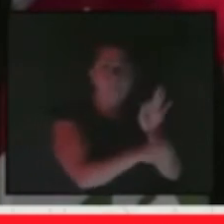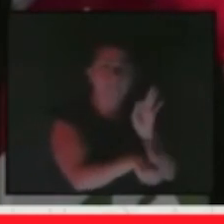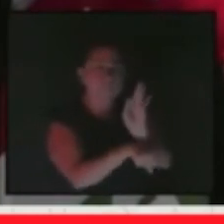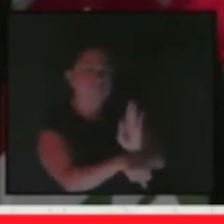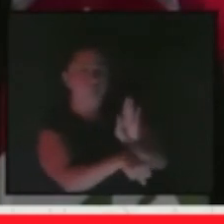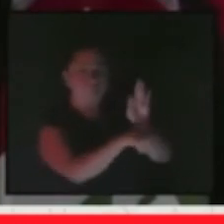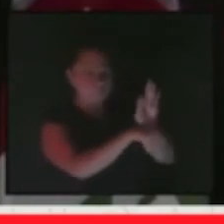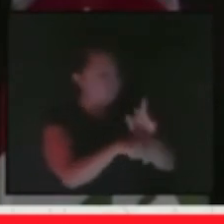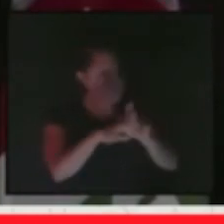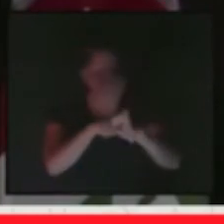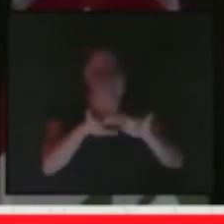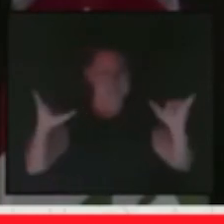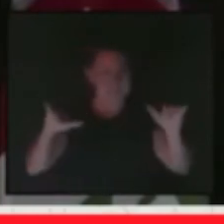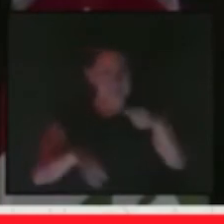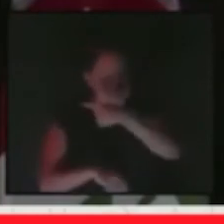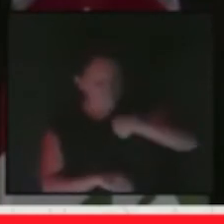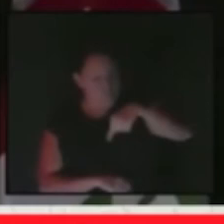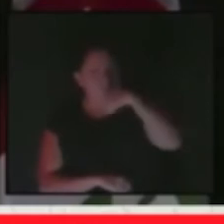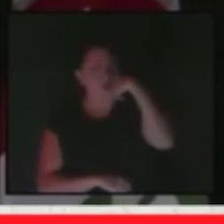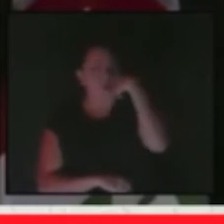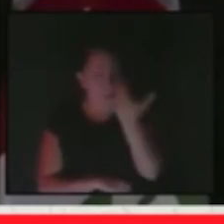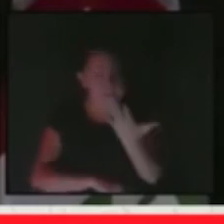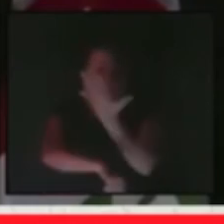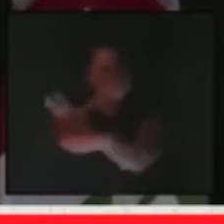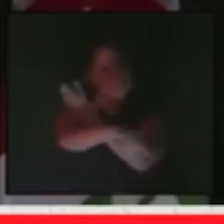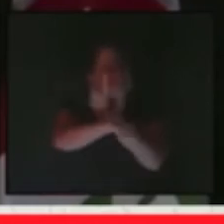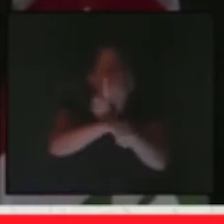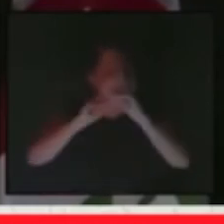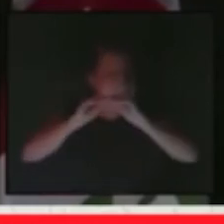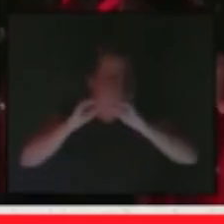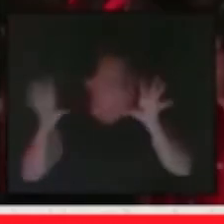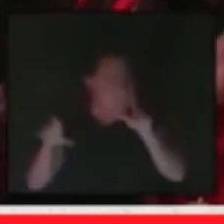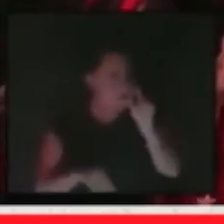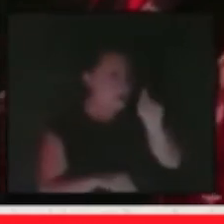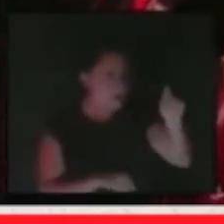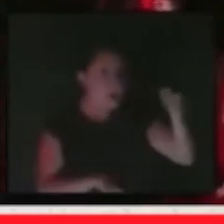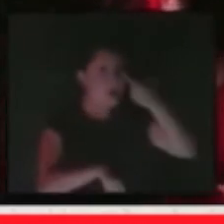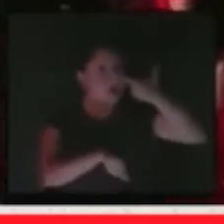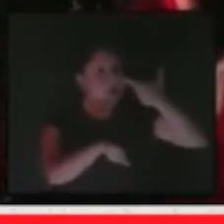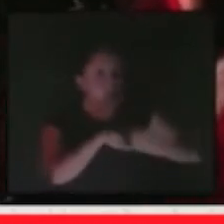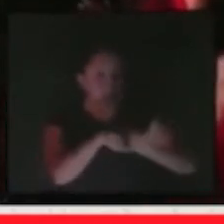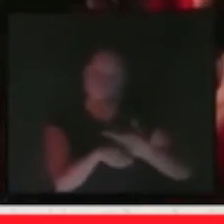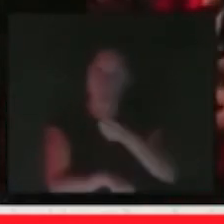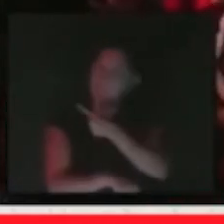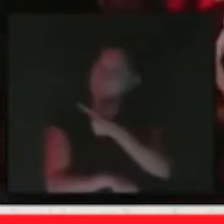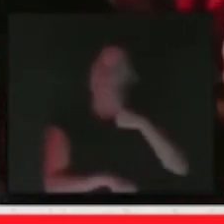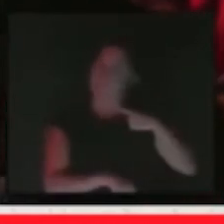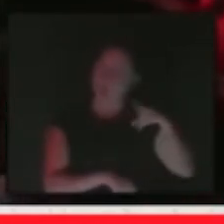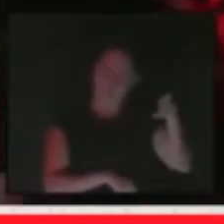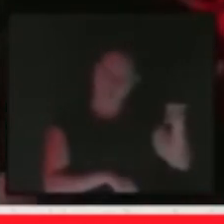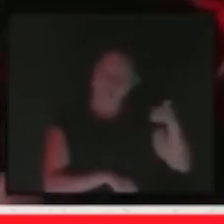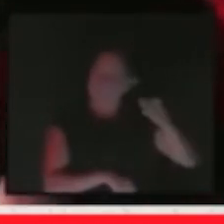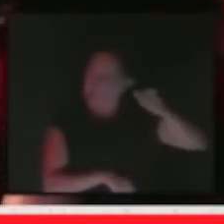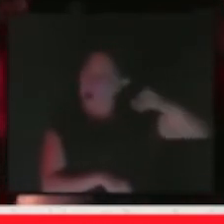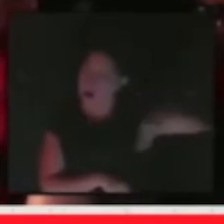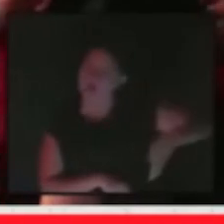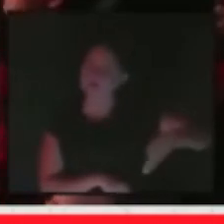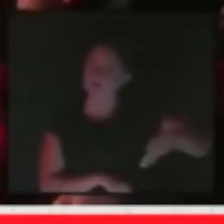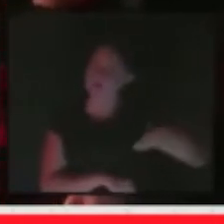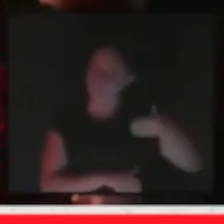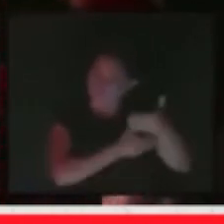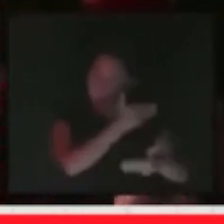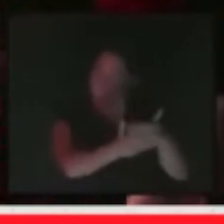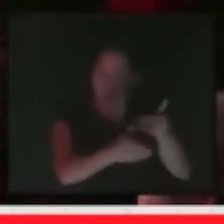convocar a que cumplan con su responsabilidad. Por ello, hay que dejarlo